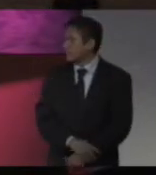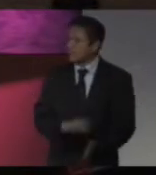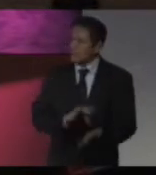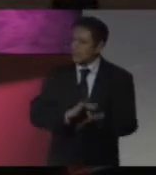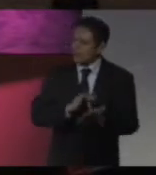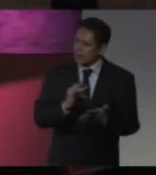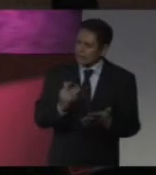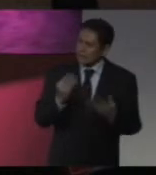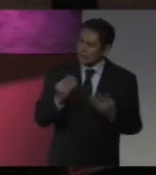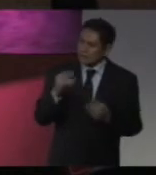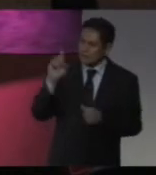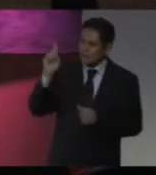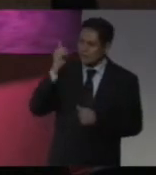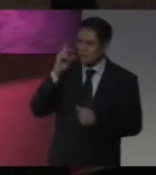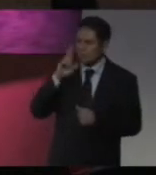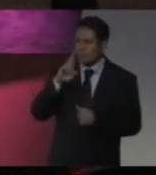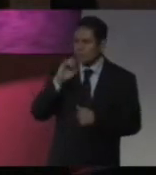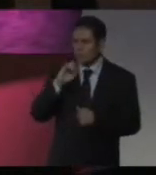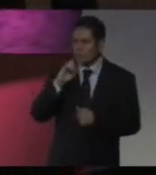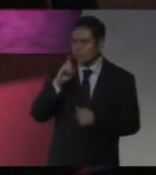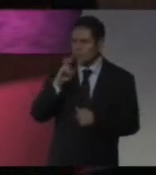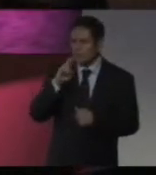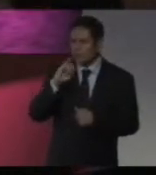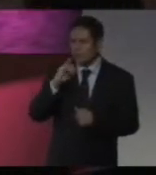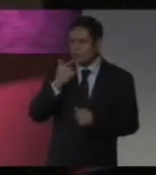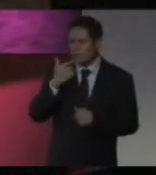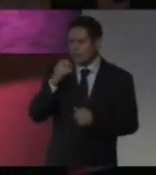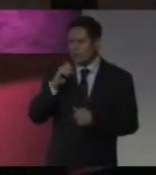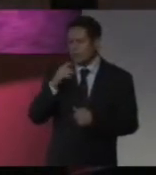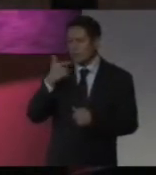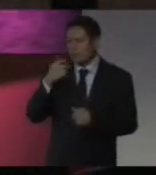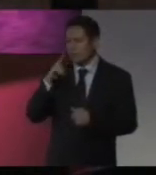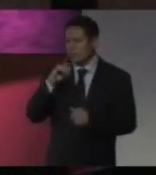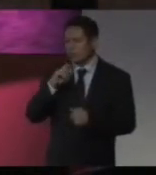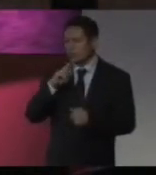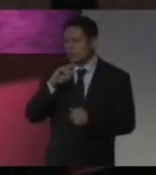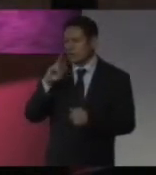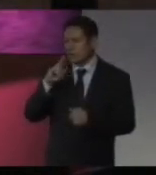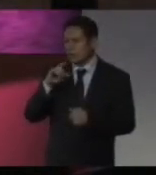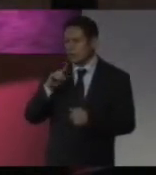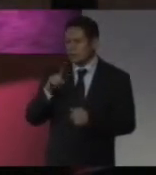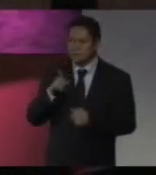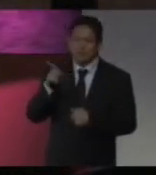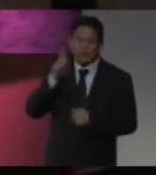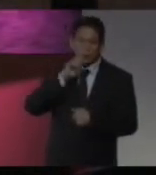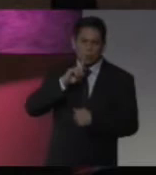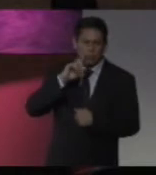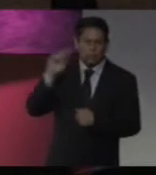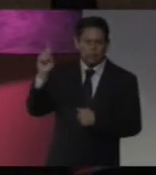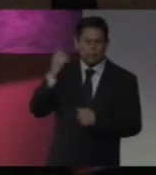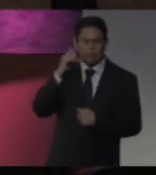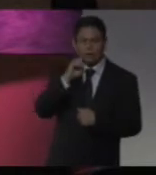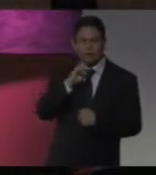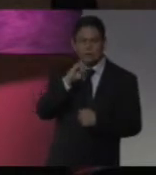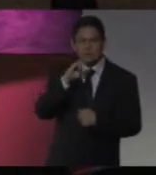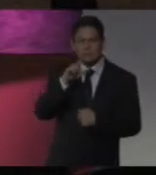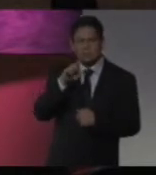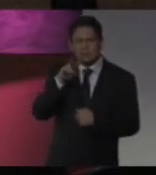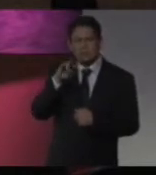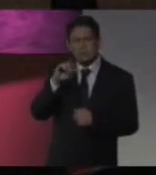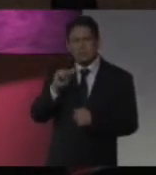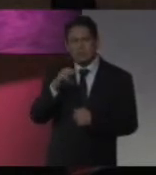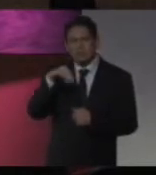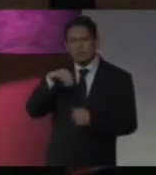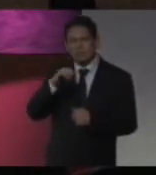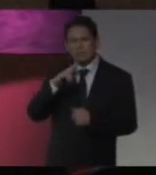Muchísimas gracias al doctor Rodrigo Gutiérrez. Le damos la palabra a la doctora Silvia Marcos. La doctora Silvia Marcos cuenta